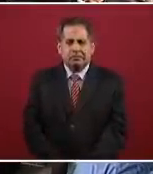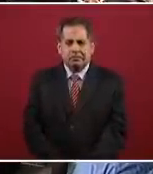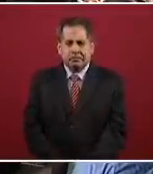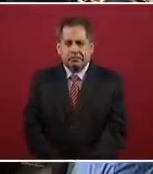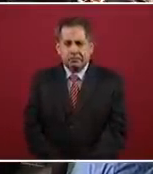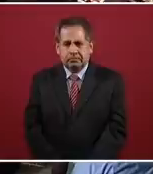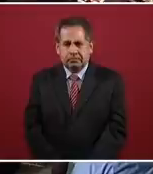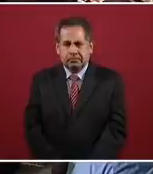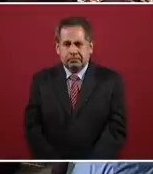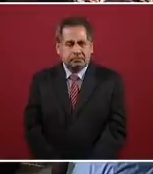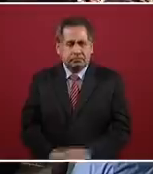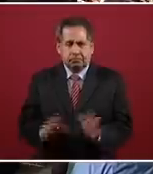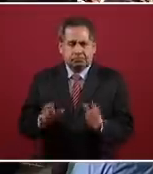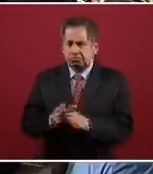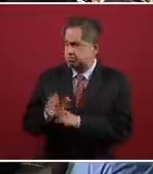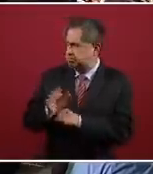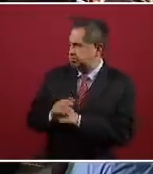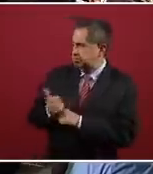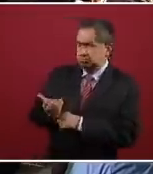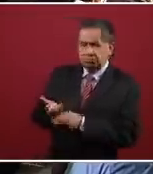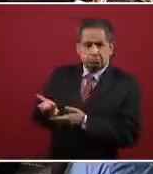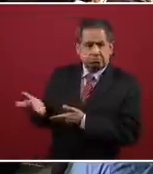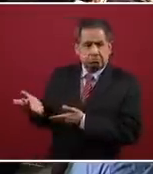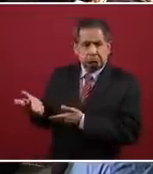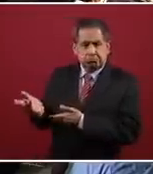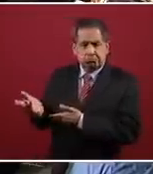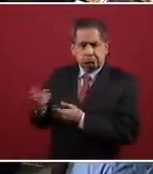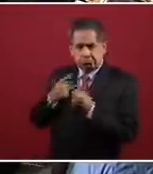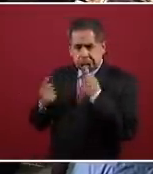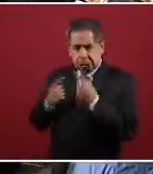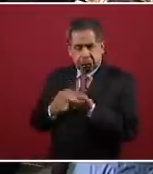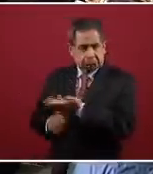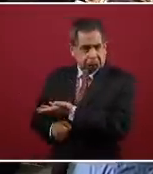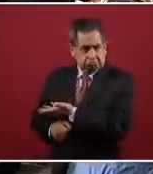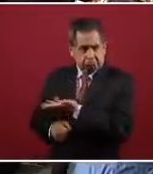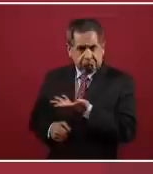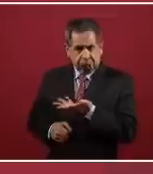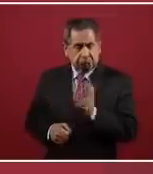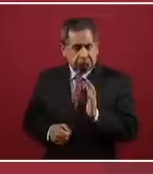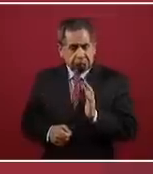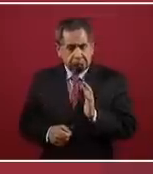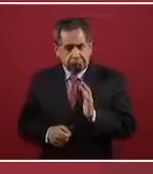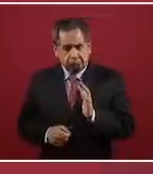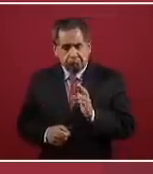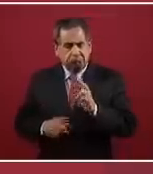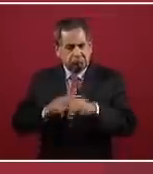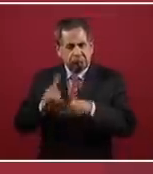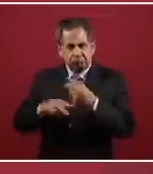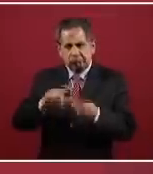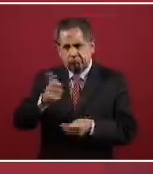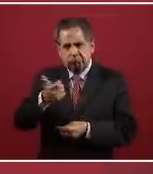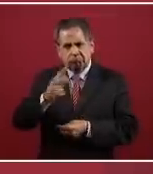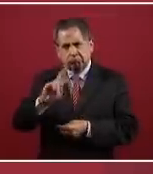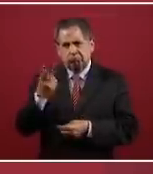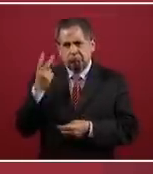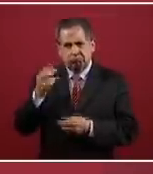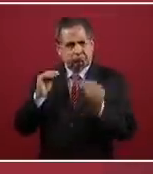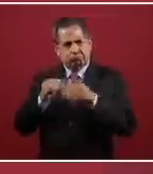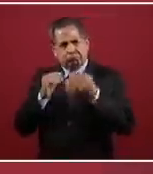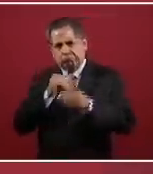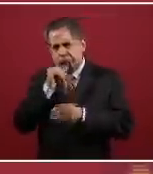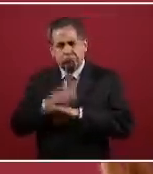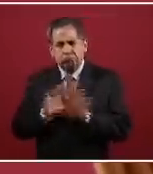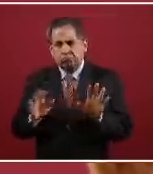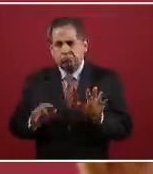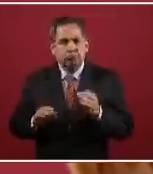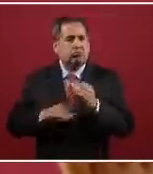No, pues aquí están los compañeros con los que discutimos este asunto. Sí se van a reintegrar. No hubo ninguna discusión al respecto.